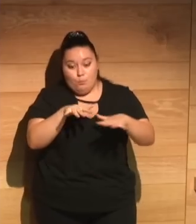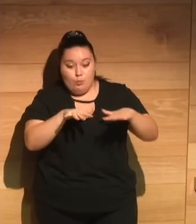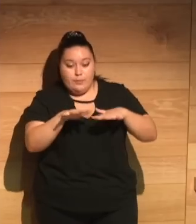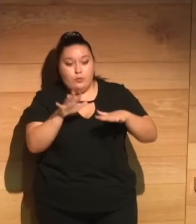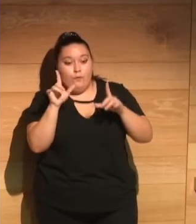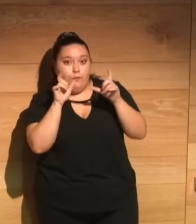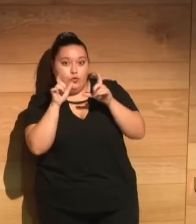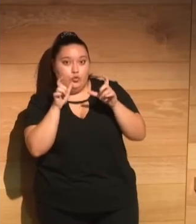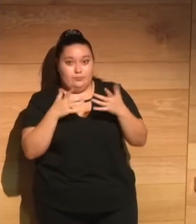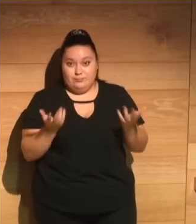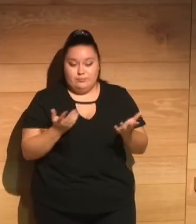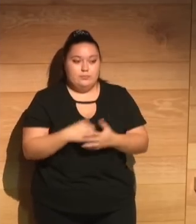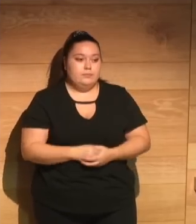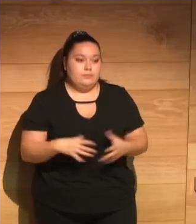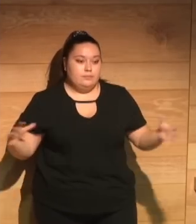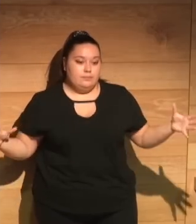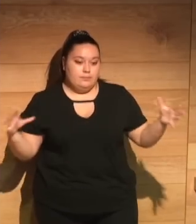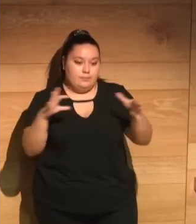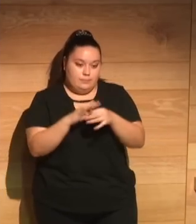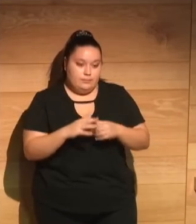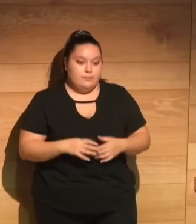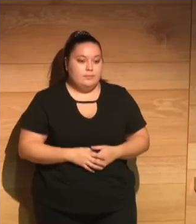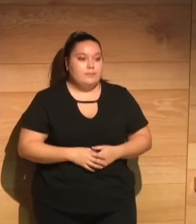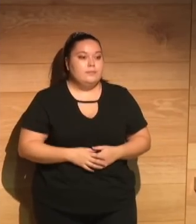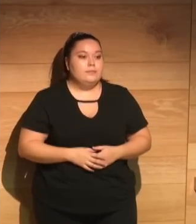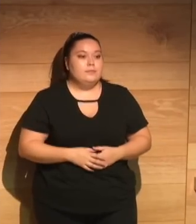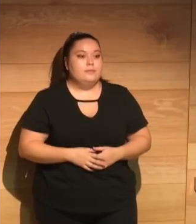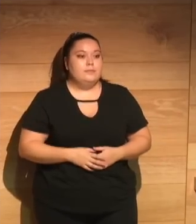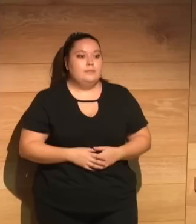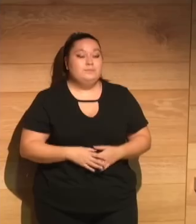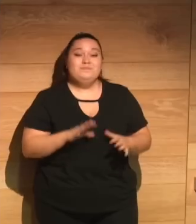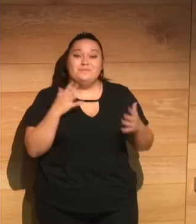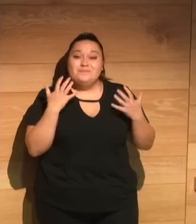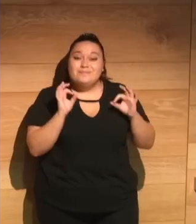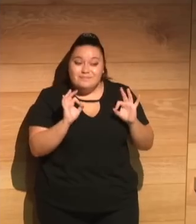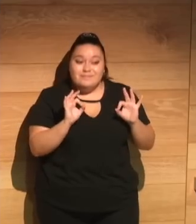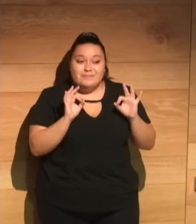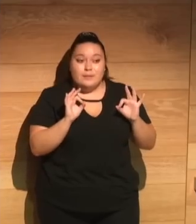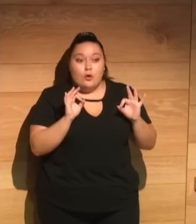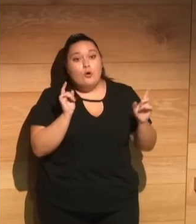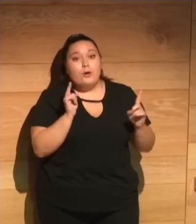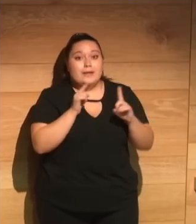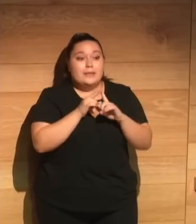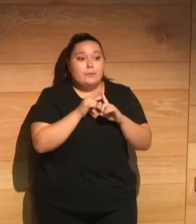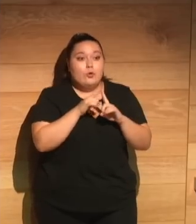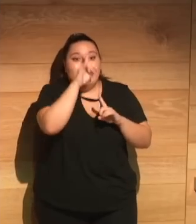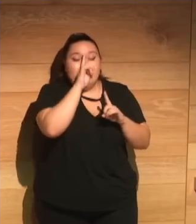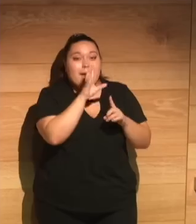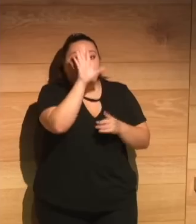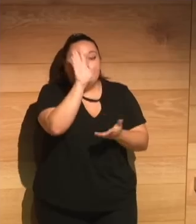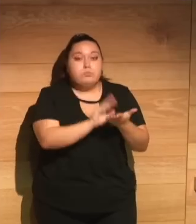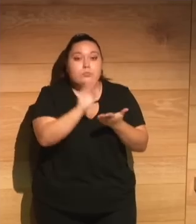y foto, ¿no? O así es. Algo así. Le llaman cinematógrafo. Y el cinematógrafo sirve tanto para capturar